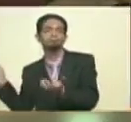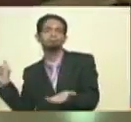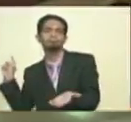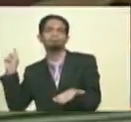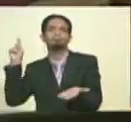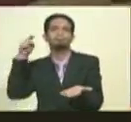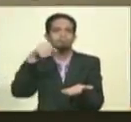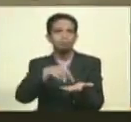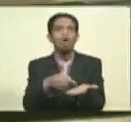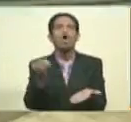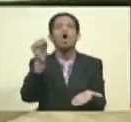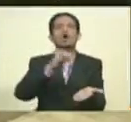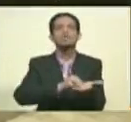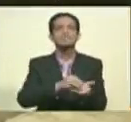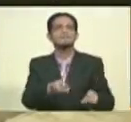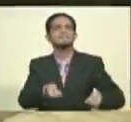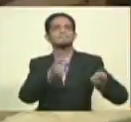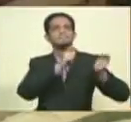Miraflores,